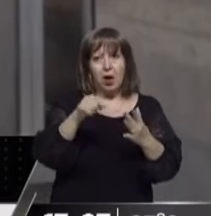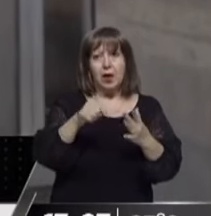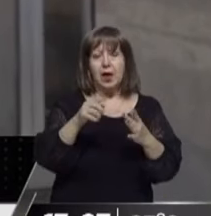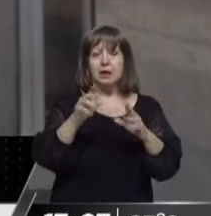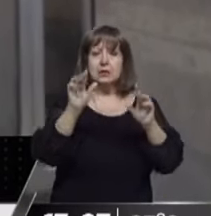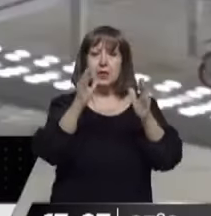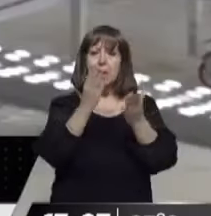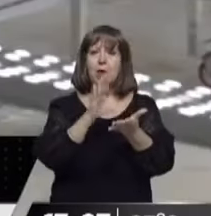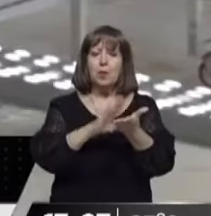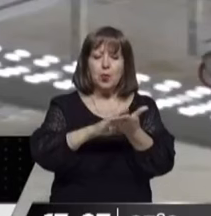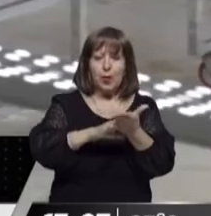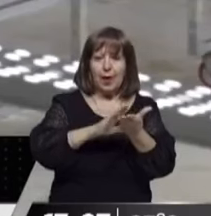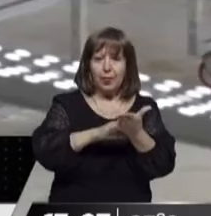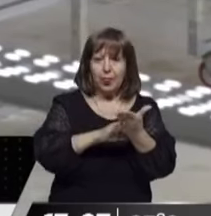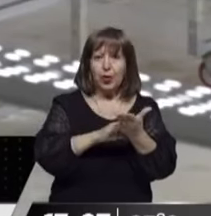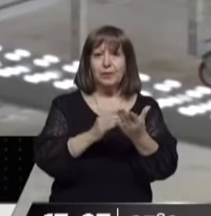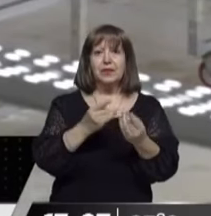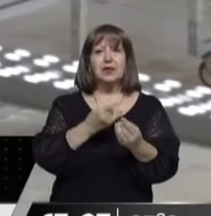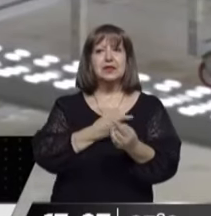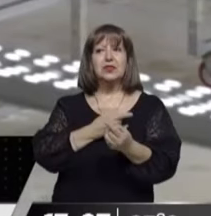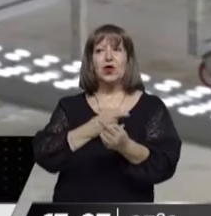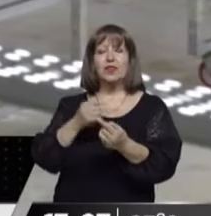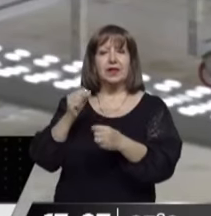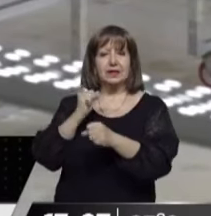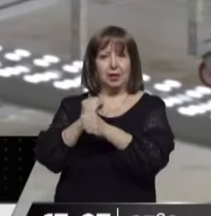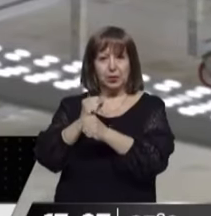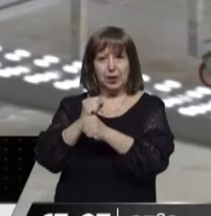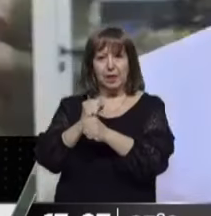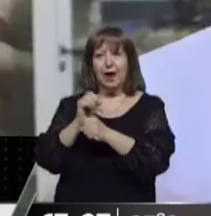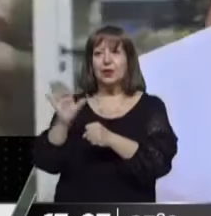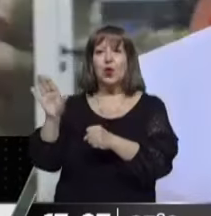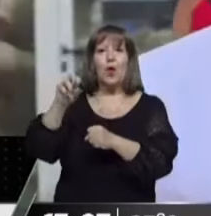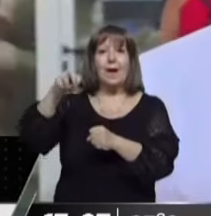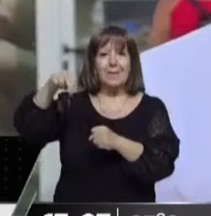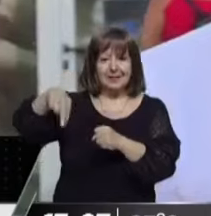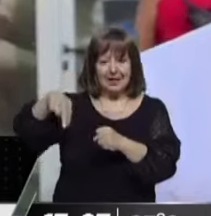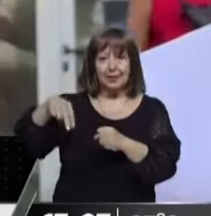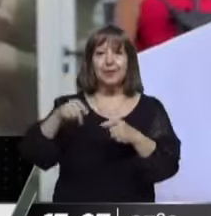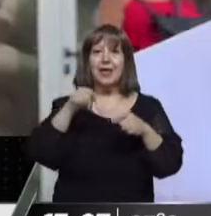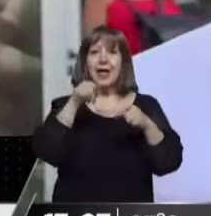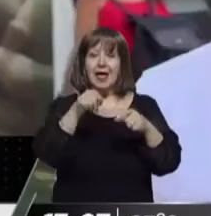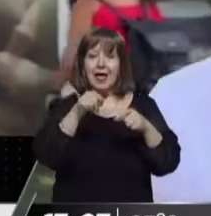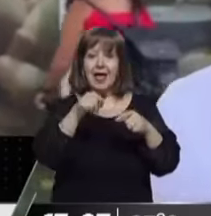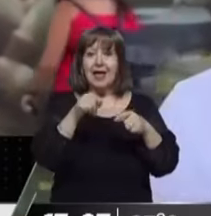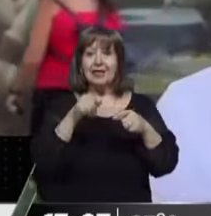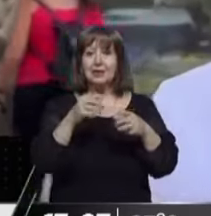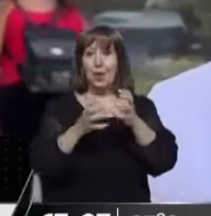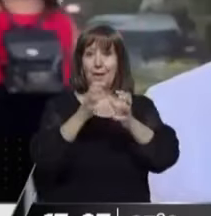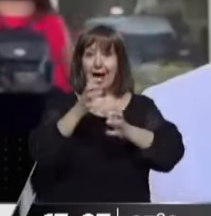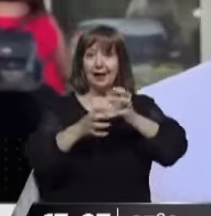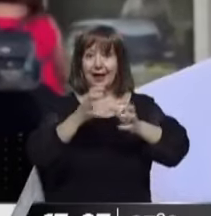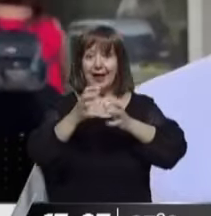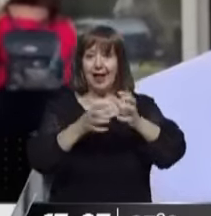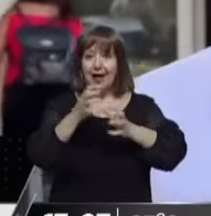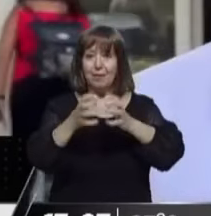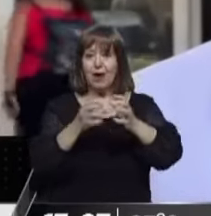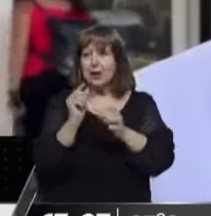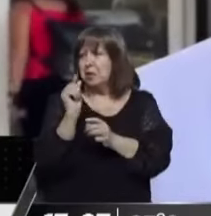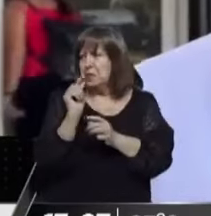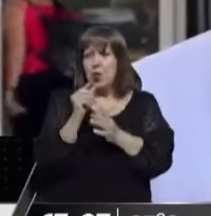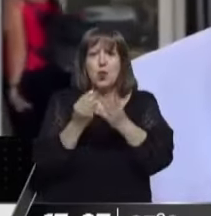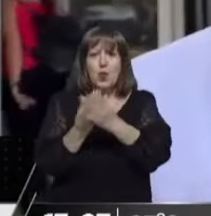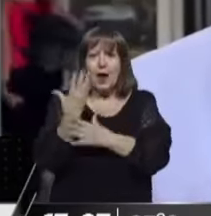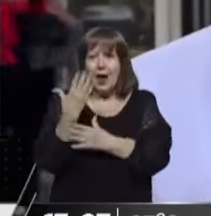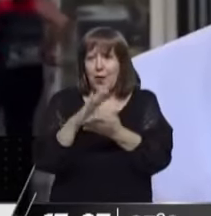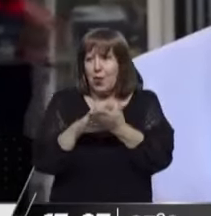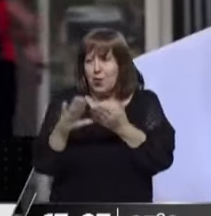del departamento de guaimallen se está trabajando con una máquina que permite separar Machos de hembra esto es muy reciente porque